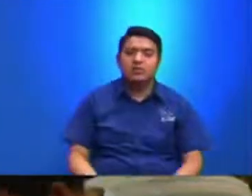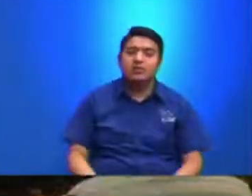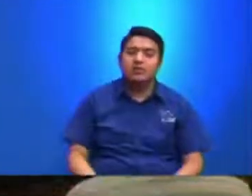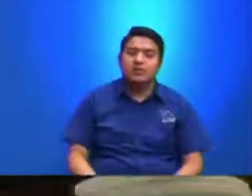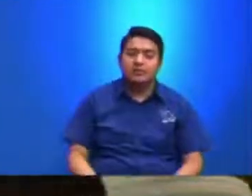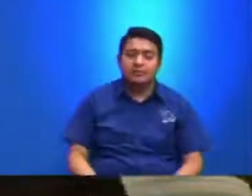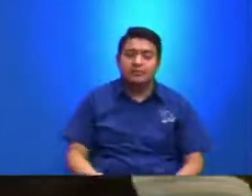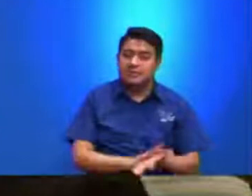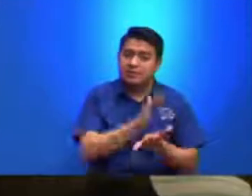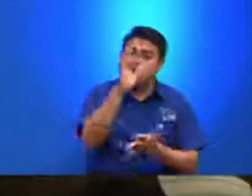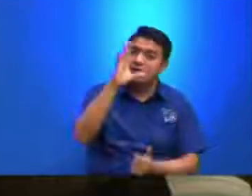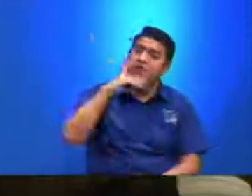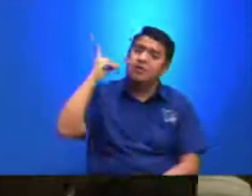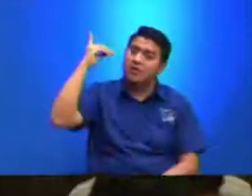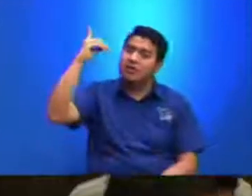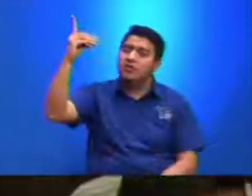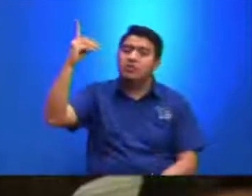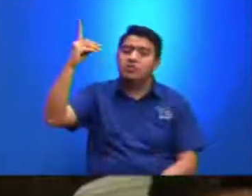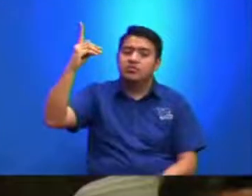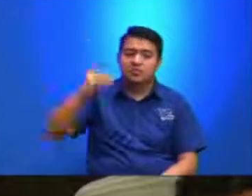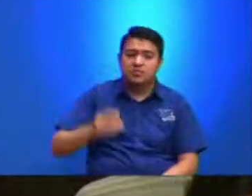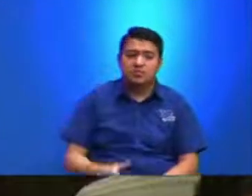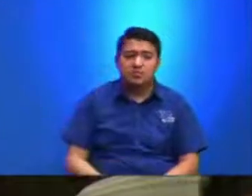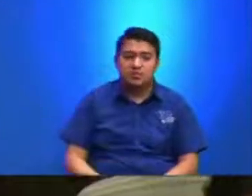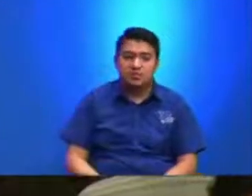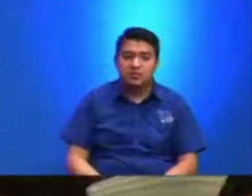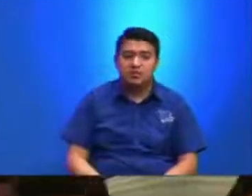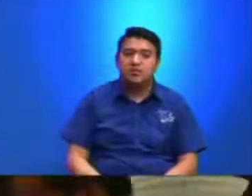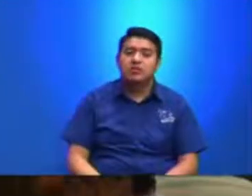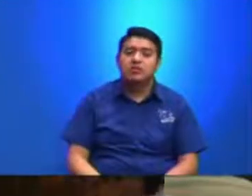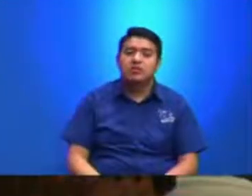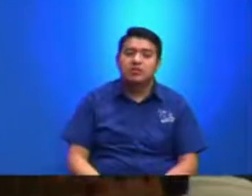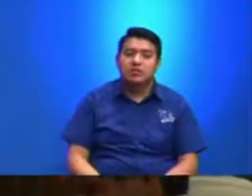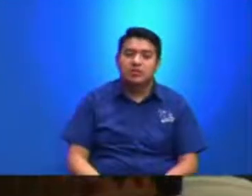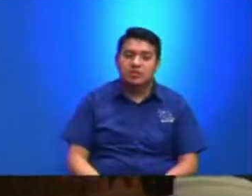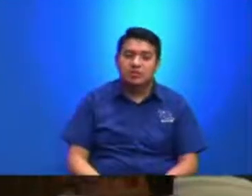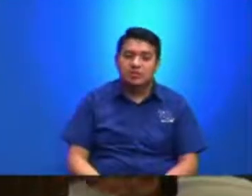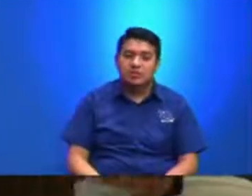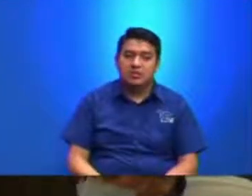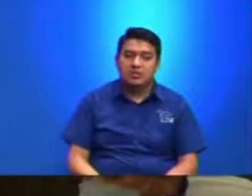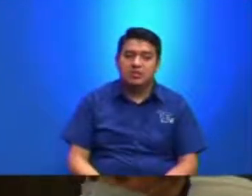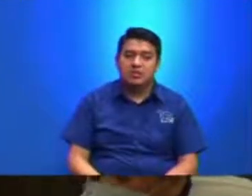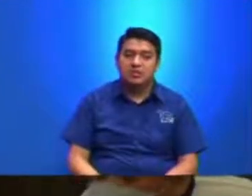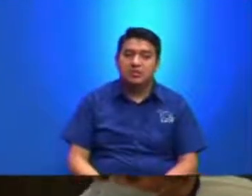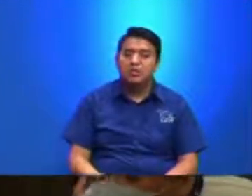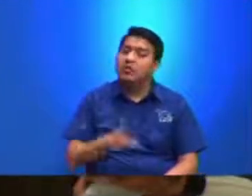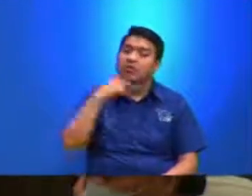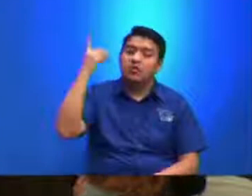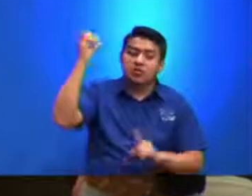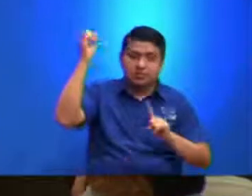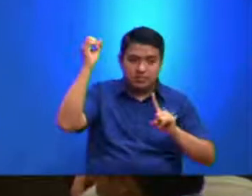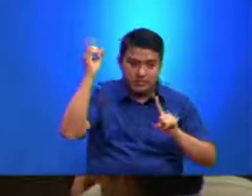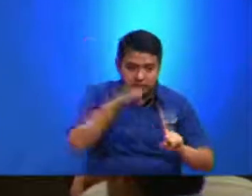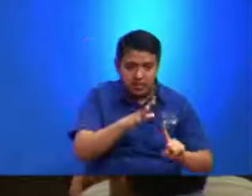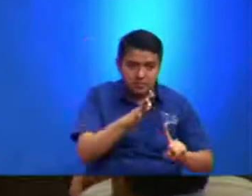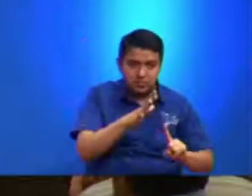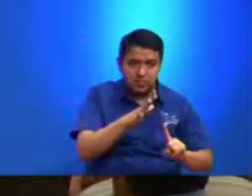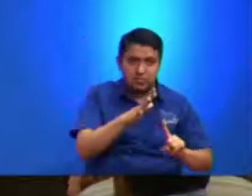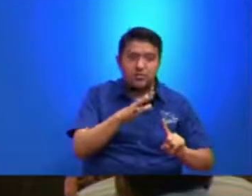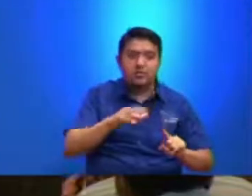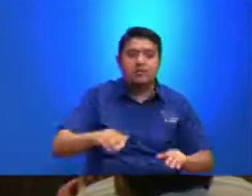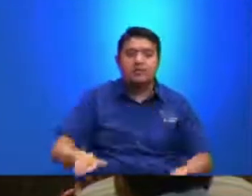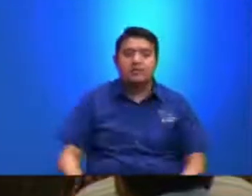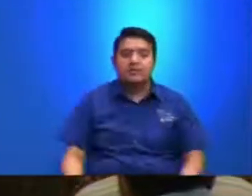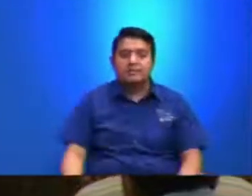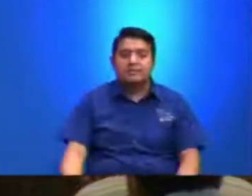Aleluya, gloria a Dios. Gloria a Dios. Oh, bendito Dios. Gloria a Dios. Gloria a